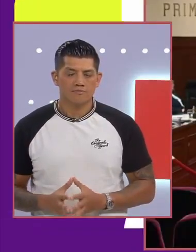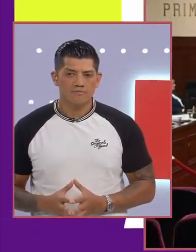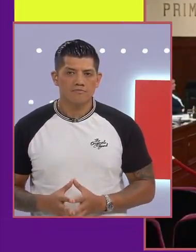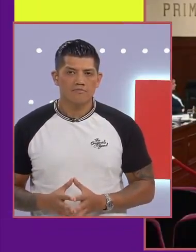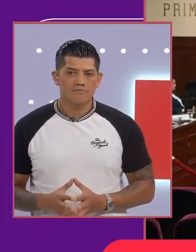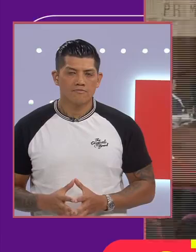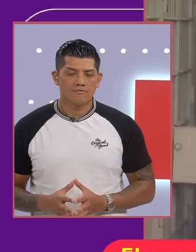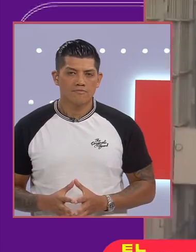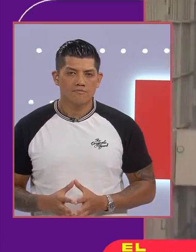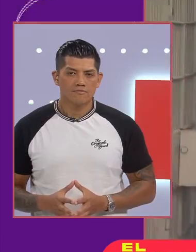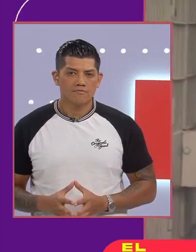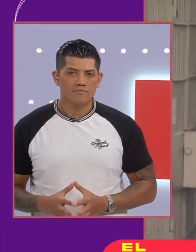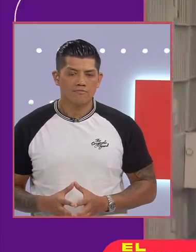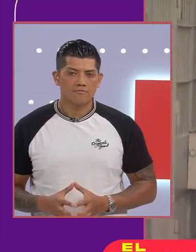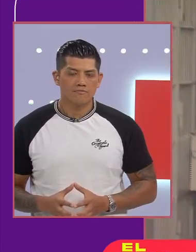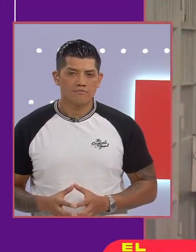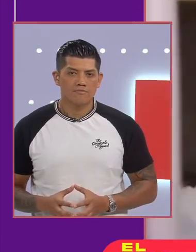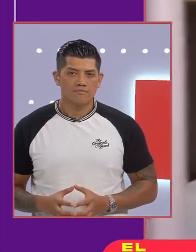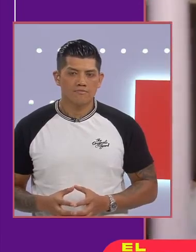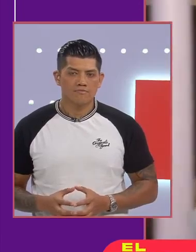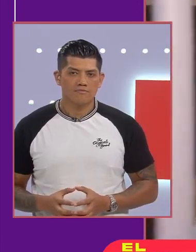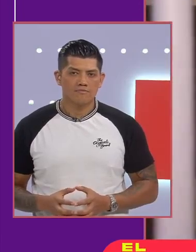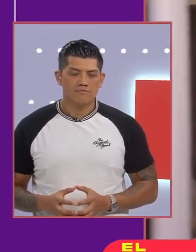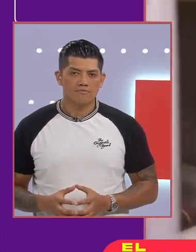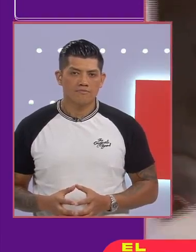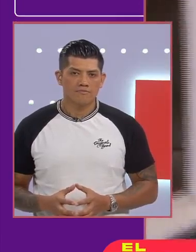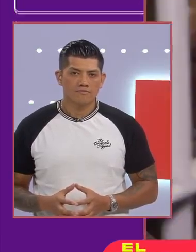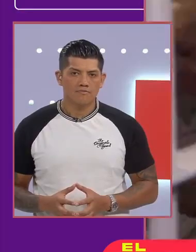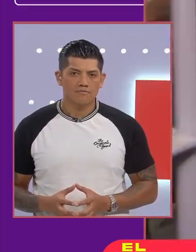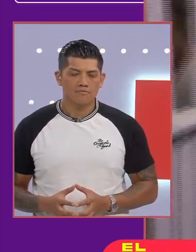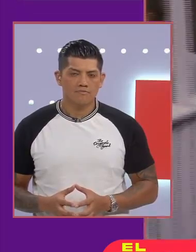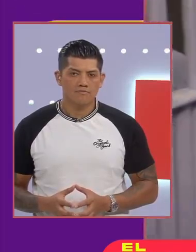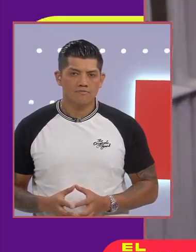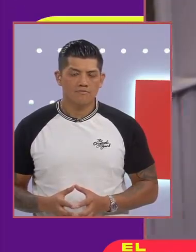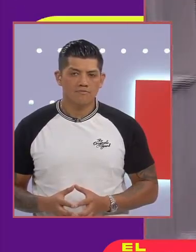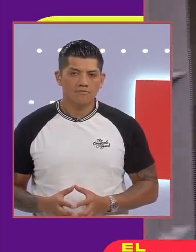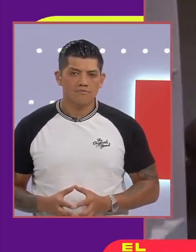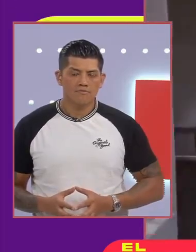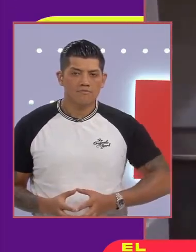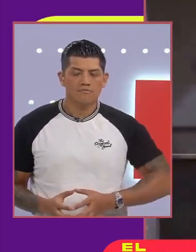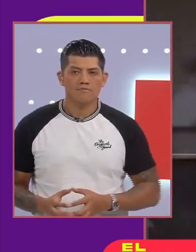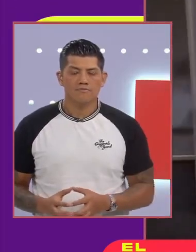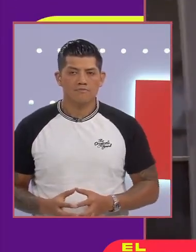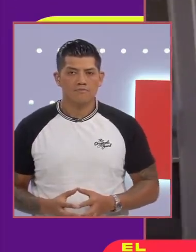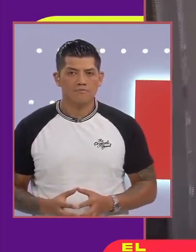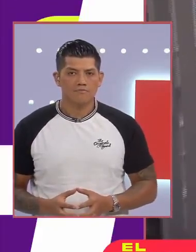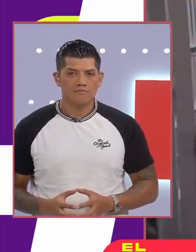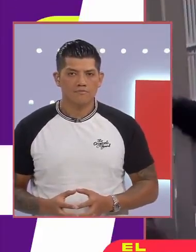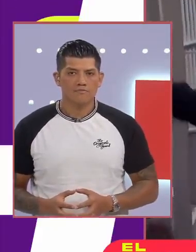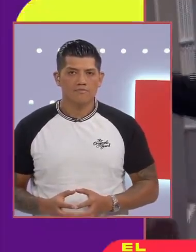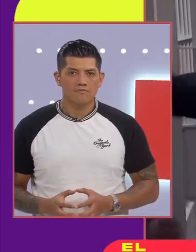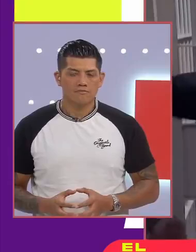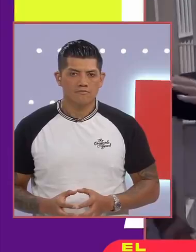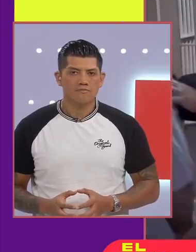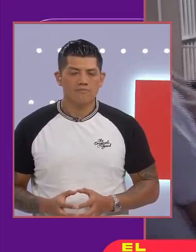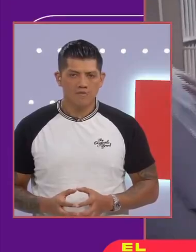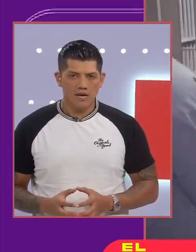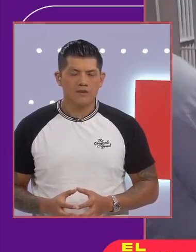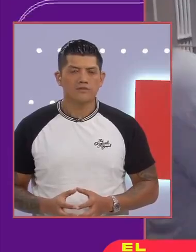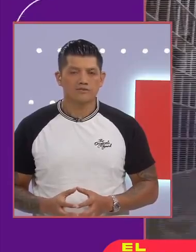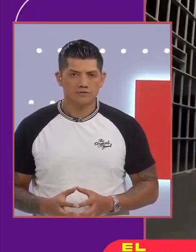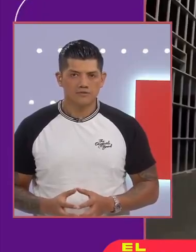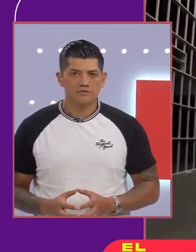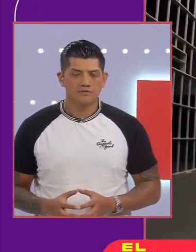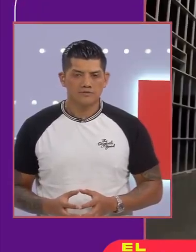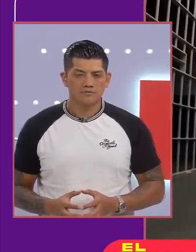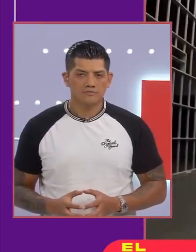punto específico de si tiene o no el amparo que tener efectos para toda la sociedad o para una persona en particular. Lo que